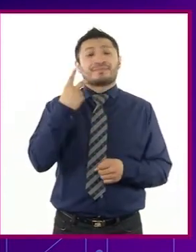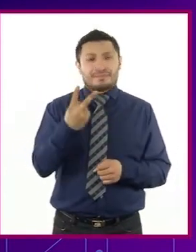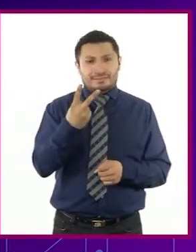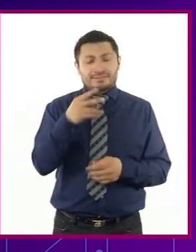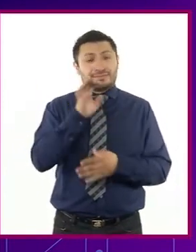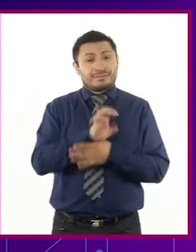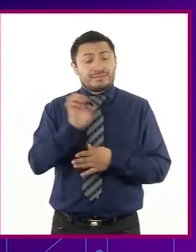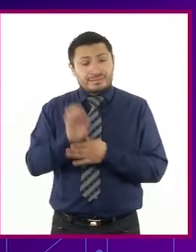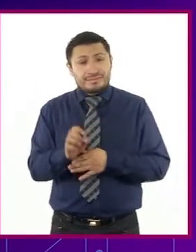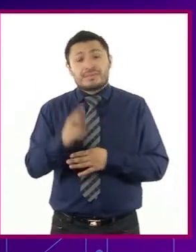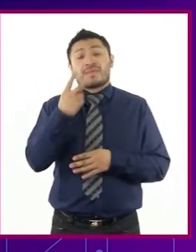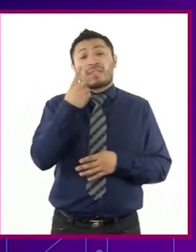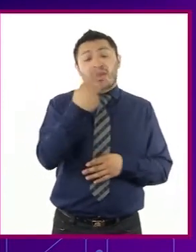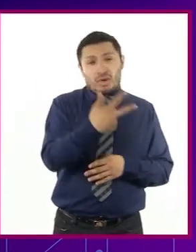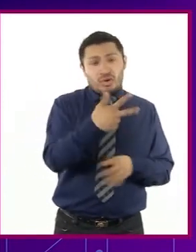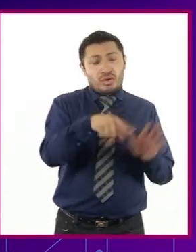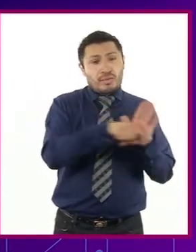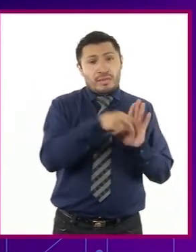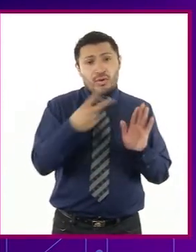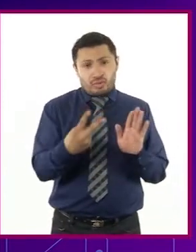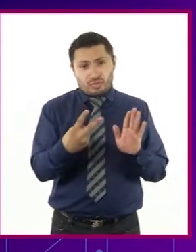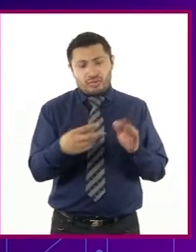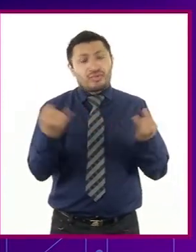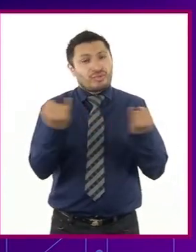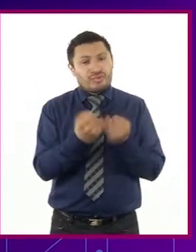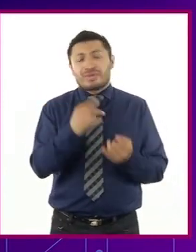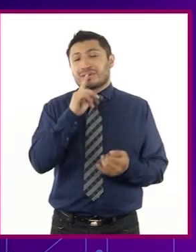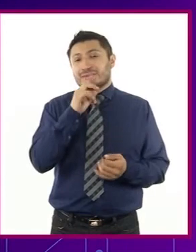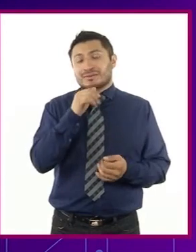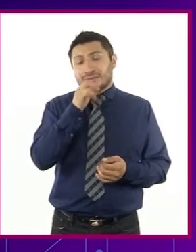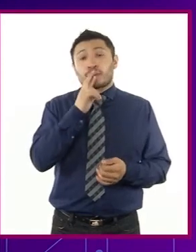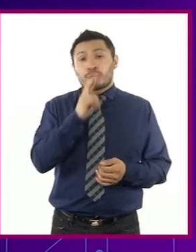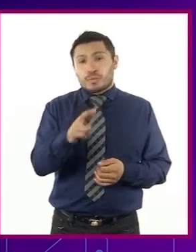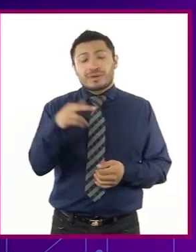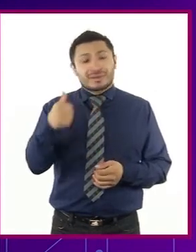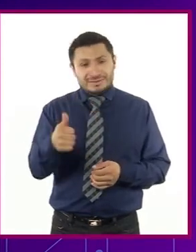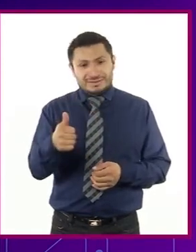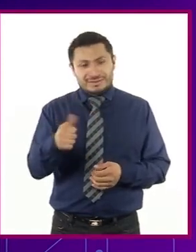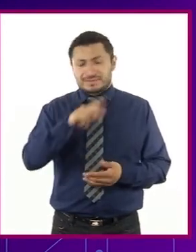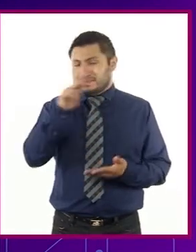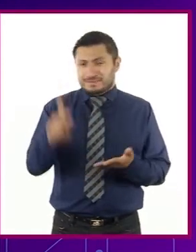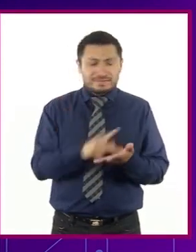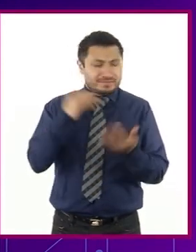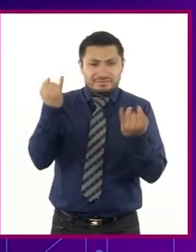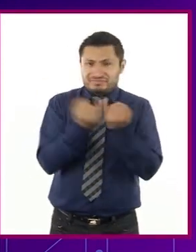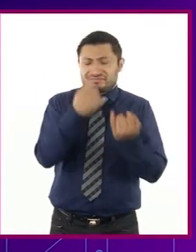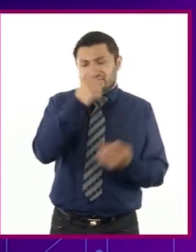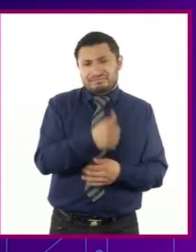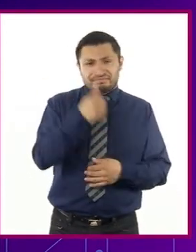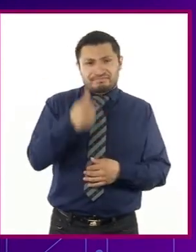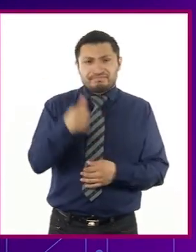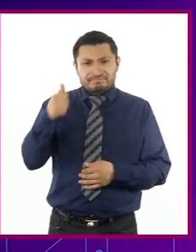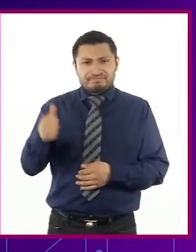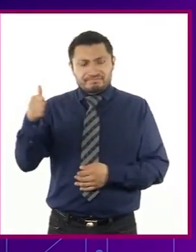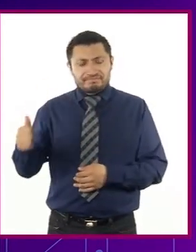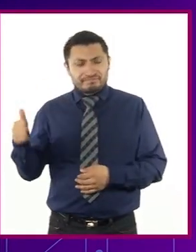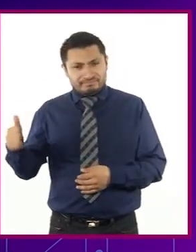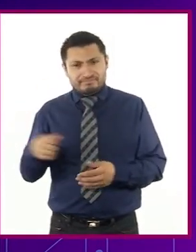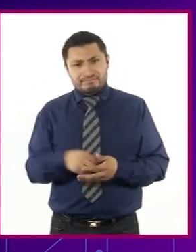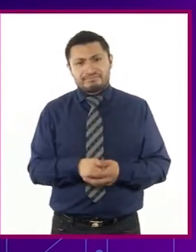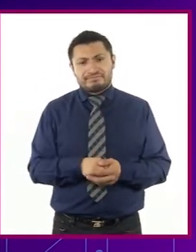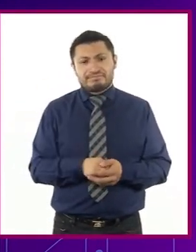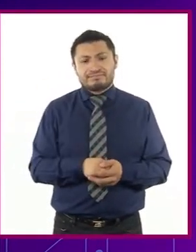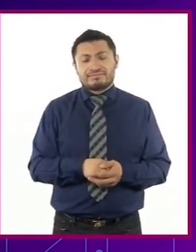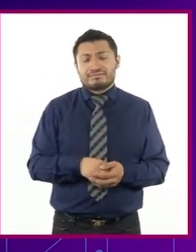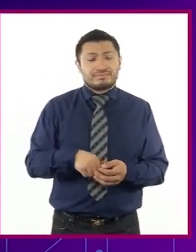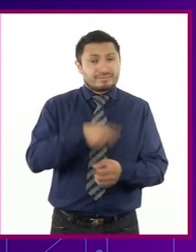tanto, se resta 8 menos 2 y es igual a 6. Se repite el procedimiento con cada uno de los datos.